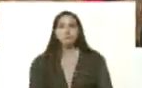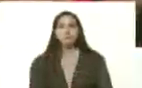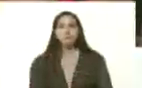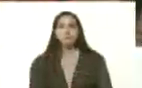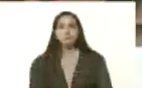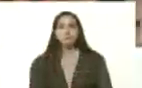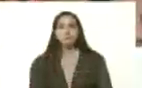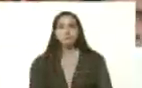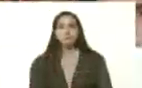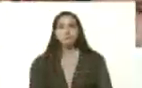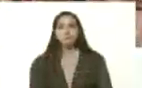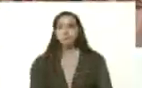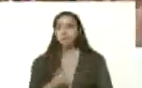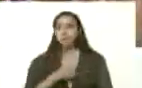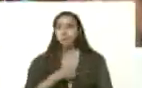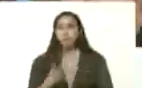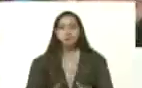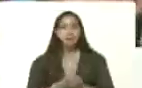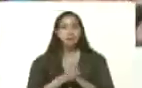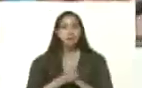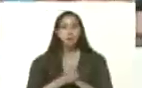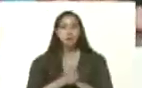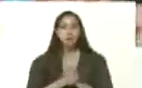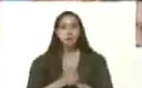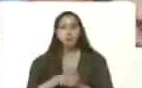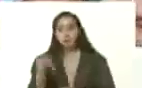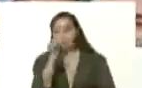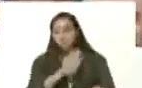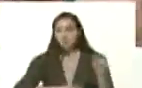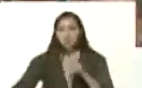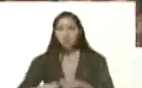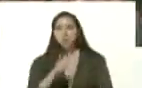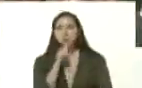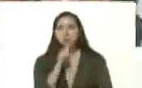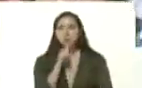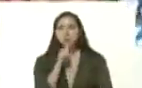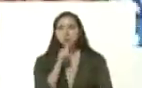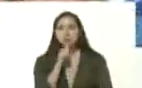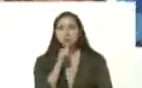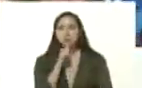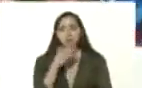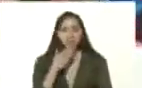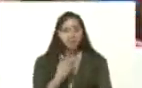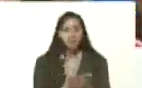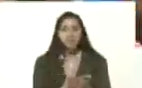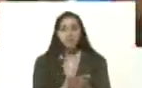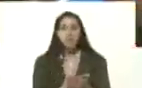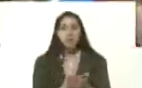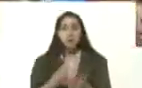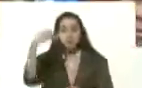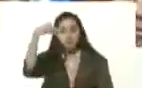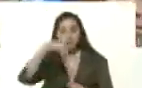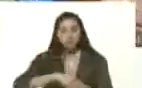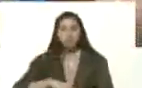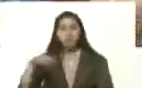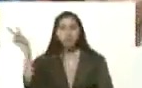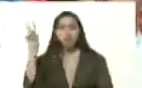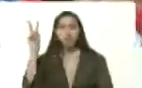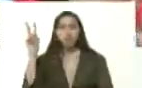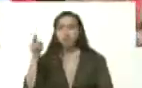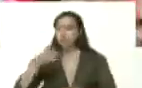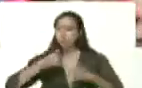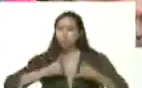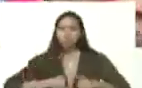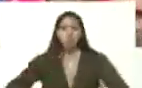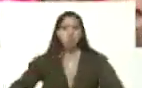Porque no puede ser amigo de esta patria quien pide su intervención o su invasión. No puede ser buen hijo de esta patria